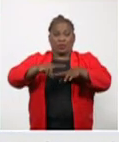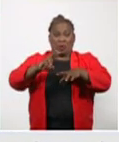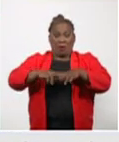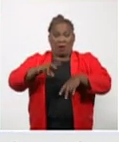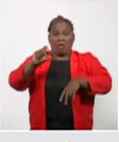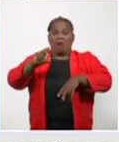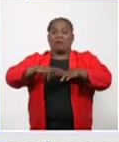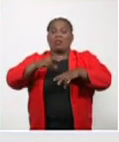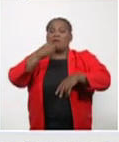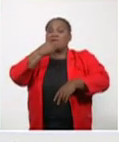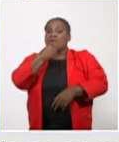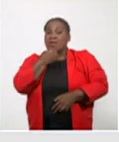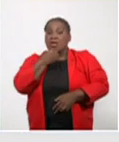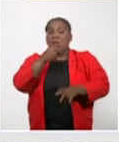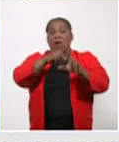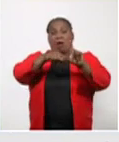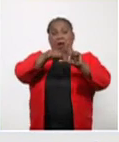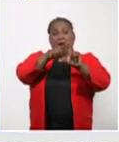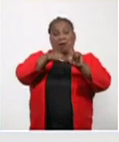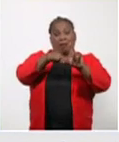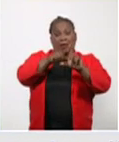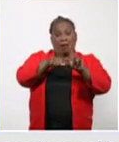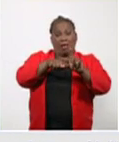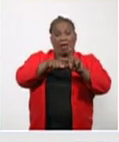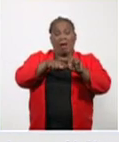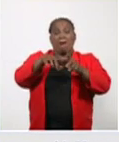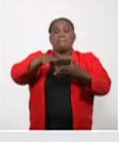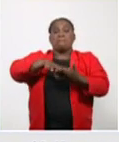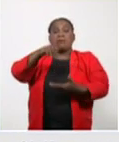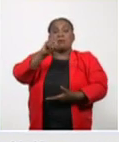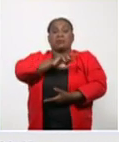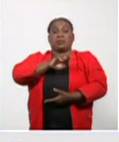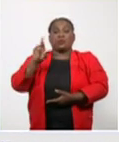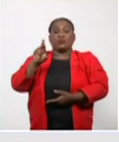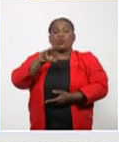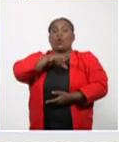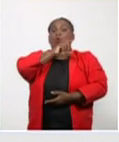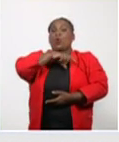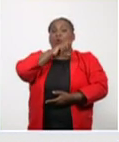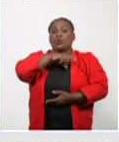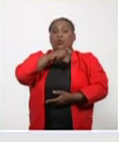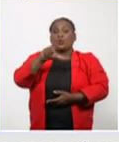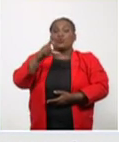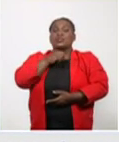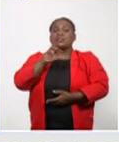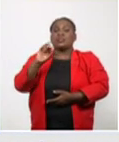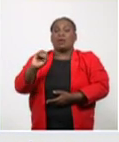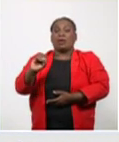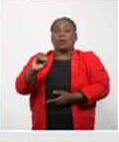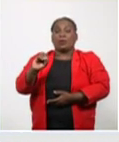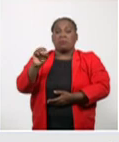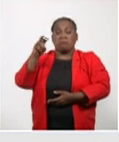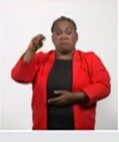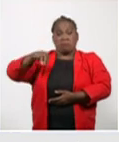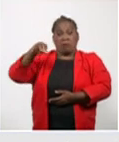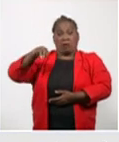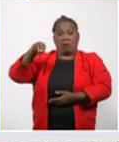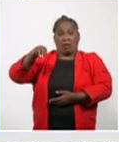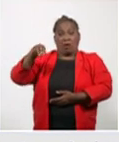Vieja, Regla, Plaza, Cotorro, Cerro, Marianao, 10 de octubre, todos